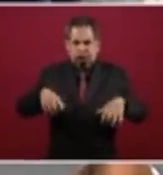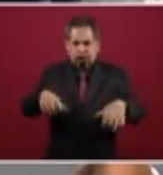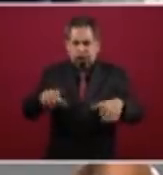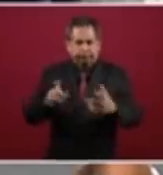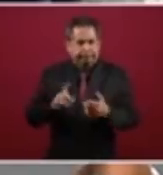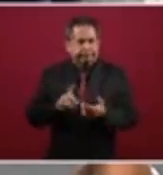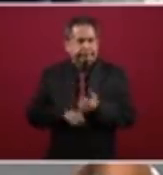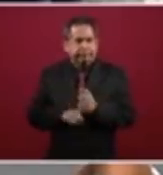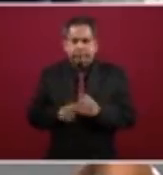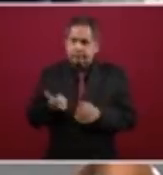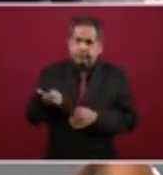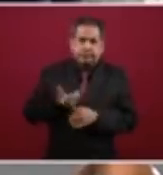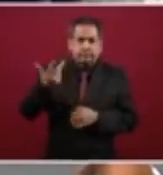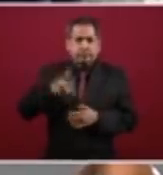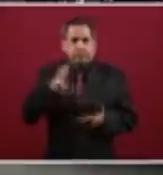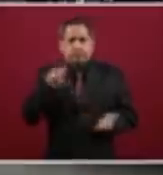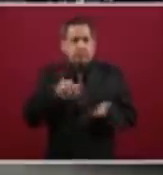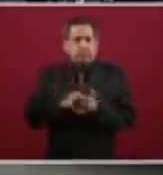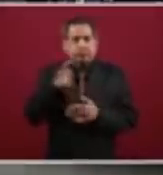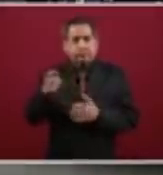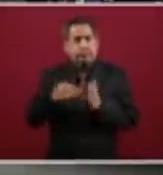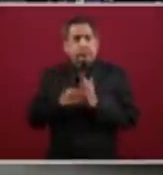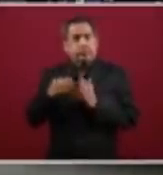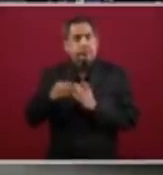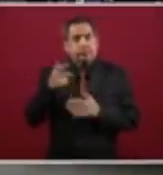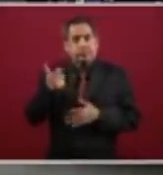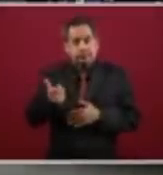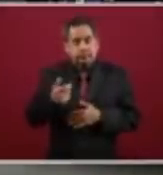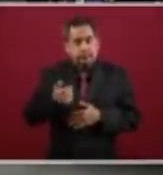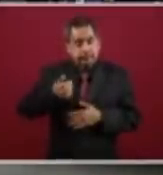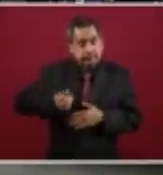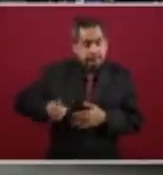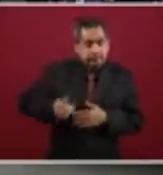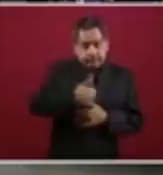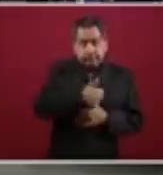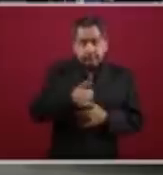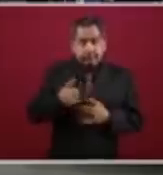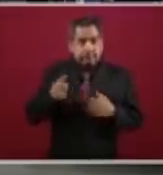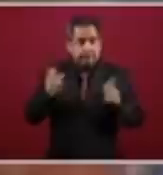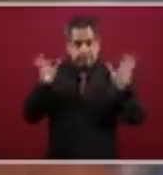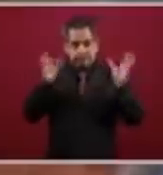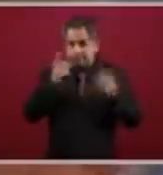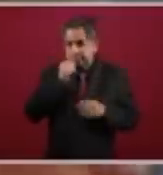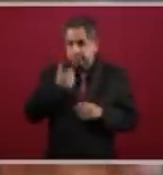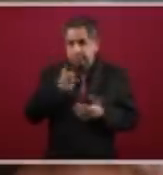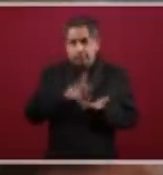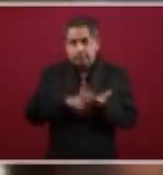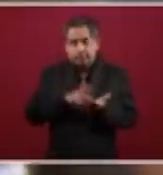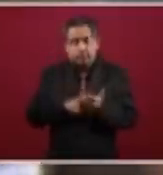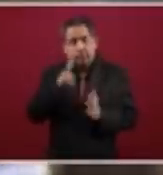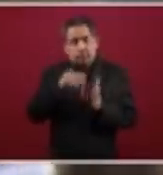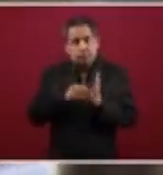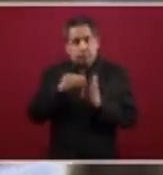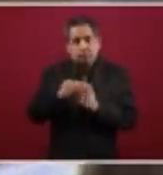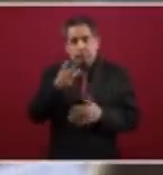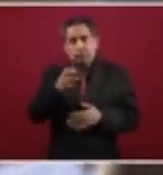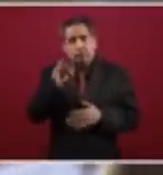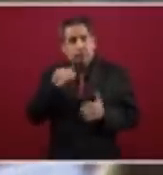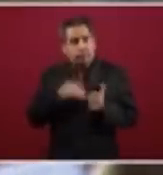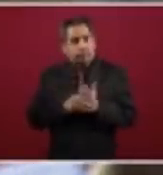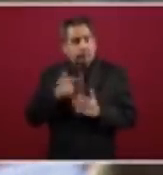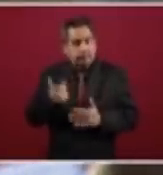un sobreprecio que llegaba a los 2.100 millones de pesos y cada patrulla Charger había costado 2.340.000